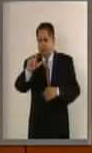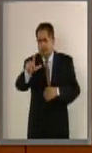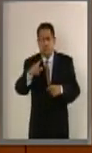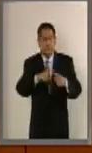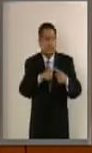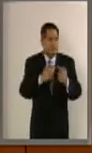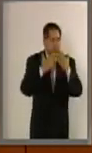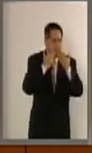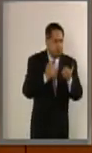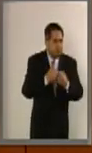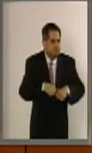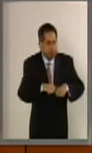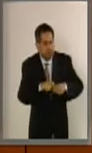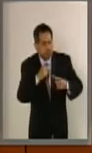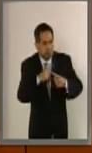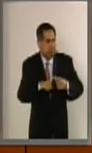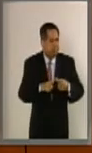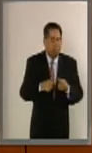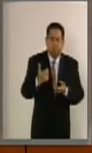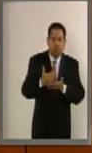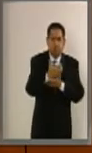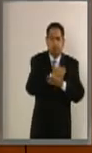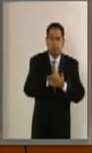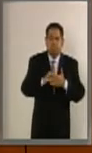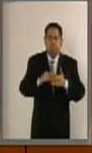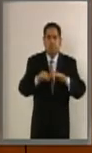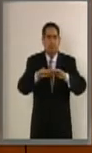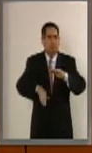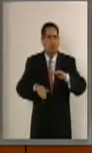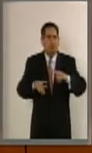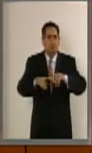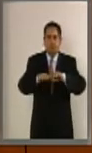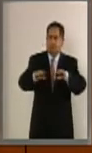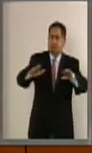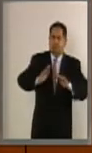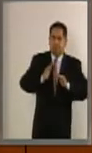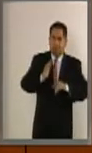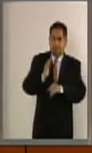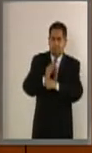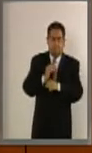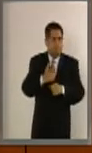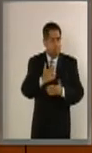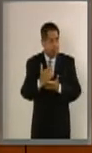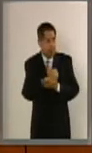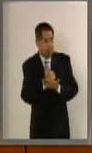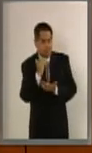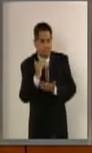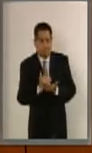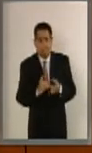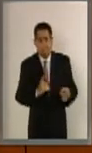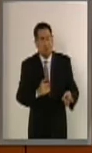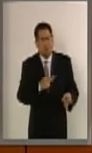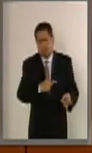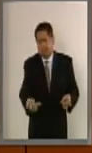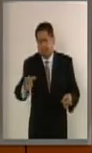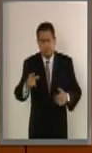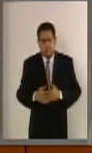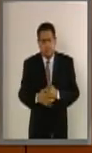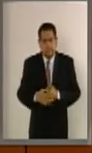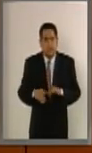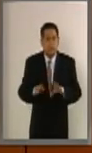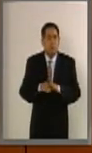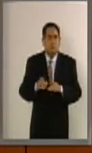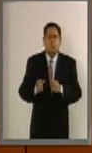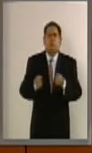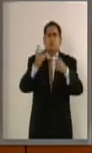carencia social y un ingreso menor al valor de la línea de bienestar. ¿Y cuál es el valor de esa línea